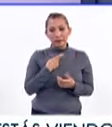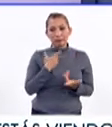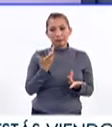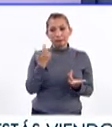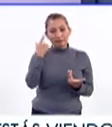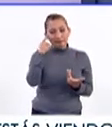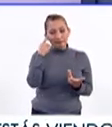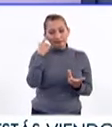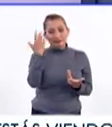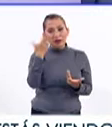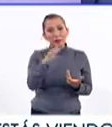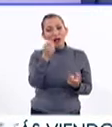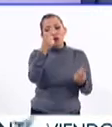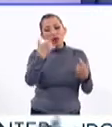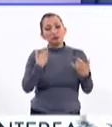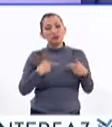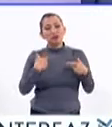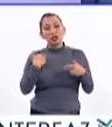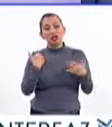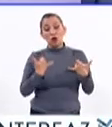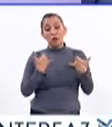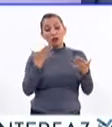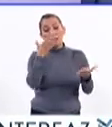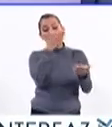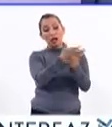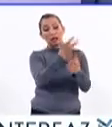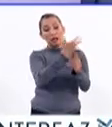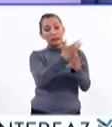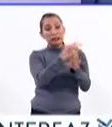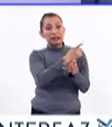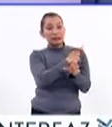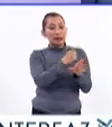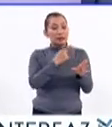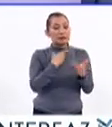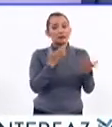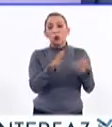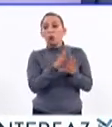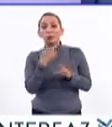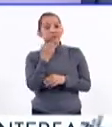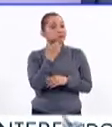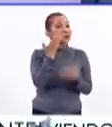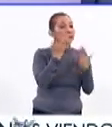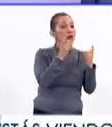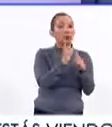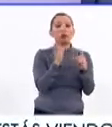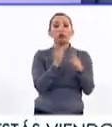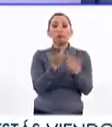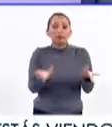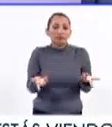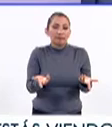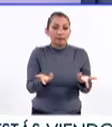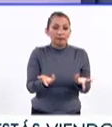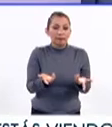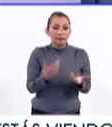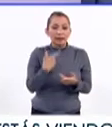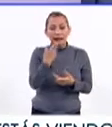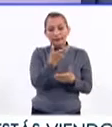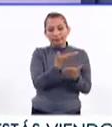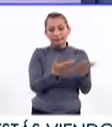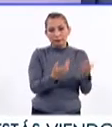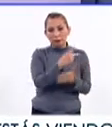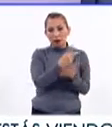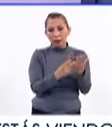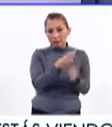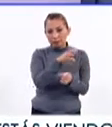pues entender que muchas personas jóvenes llegan a los Estados Unidos y desde ahí tienen que tener estas alternativas para tener educación. Y bueno, pues ahí está